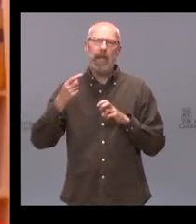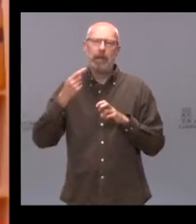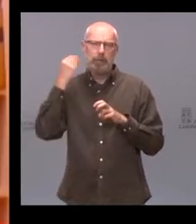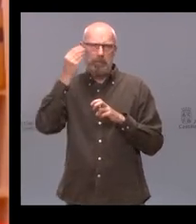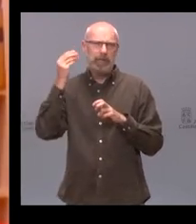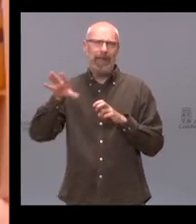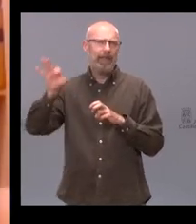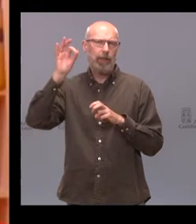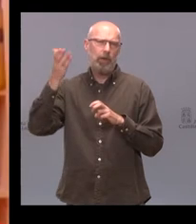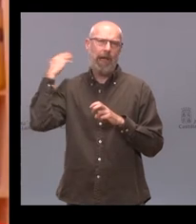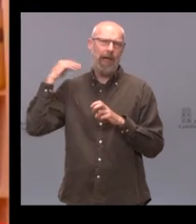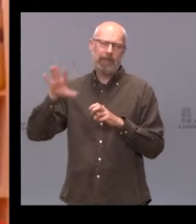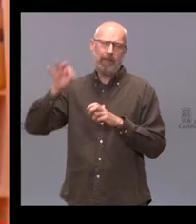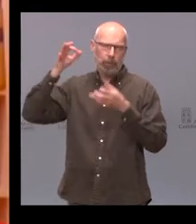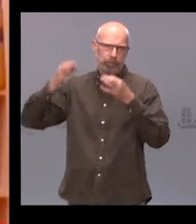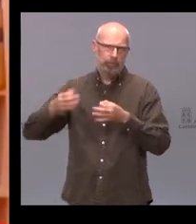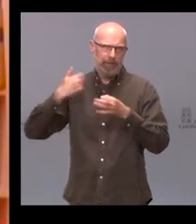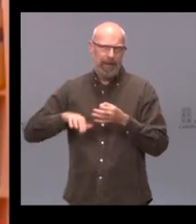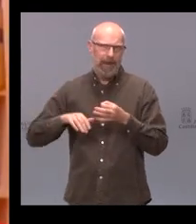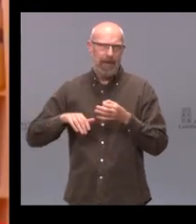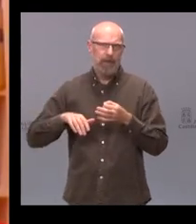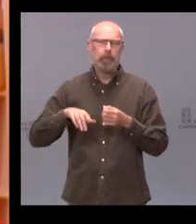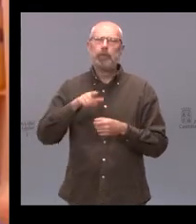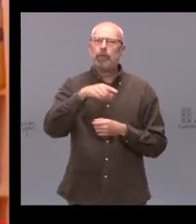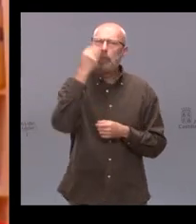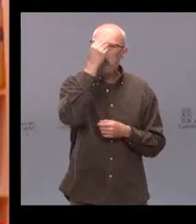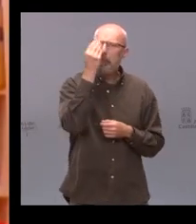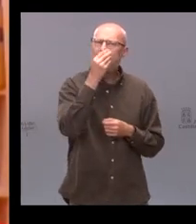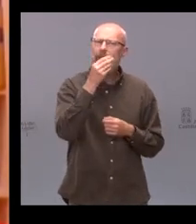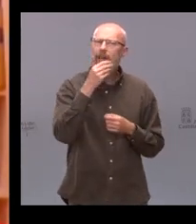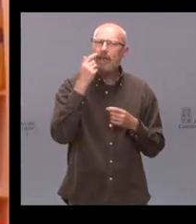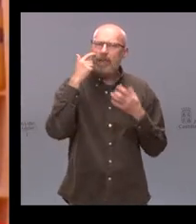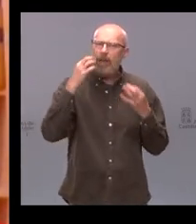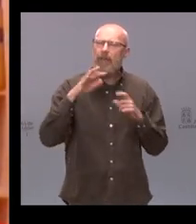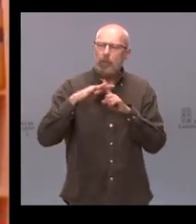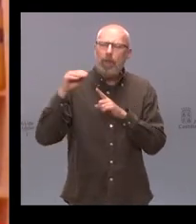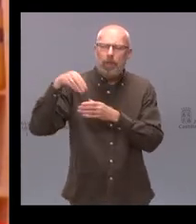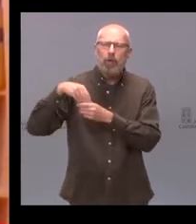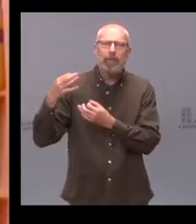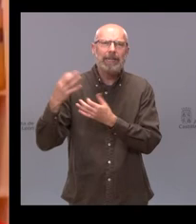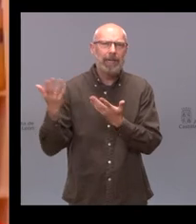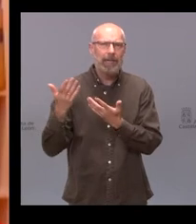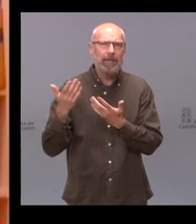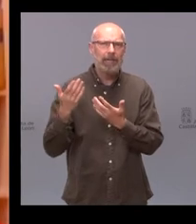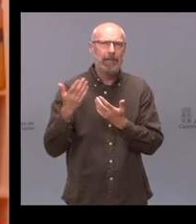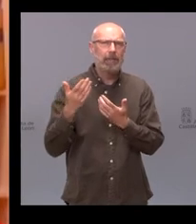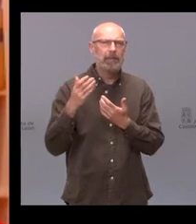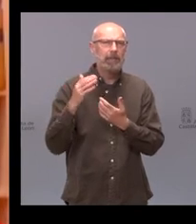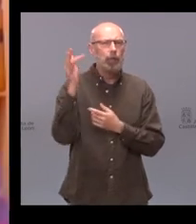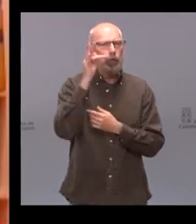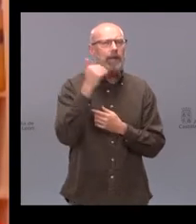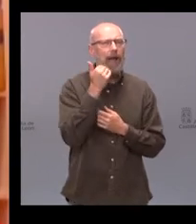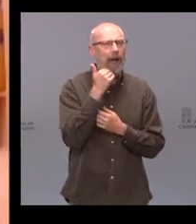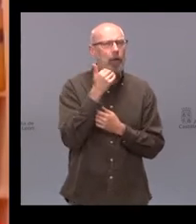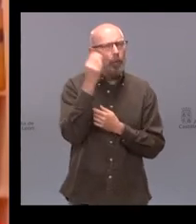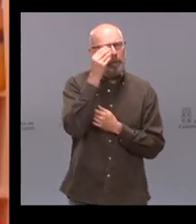sé si usted tiene alguna teoría de qué está pasando aquí, o sobre todo si se animaría a compartir esa teoría. Y